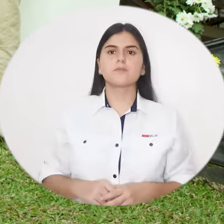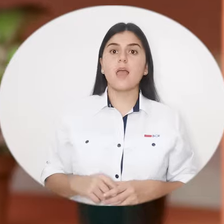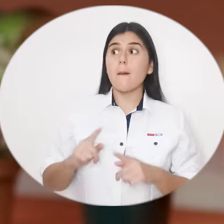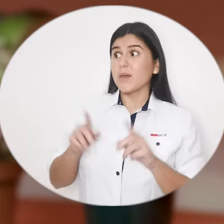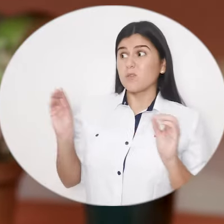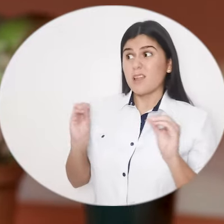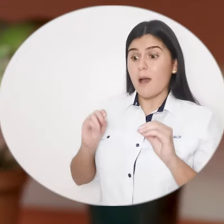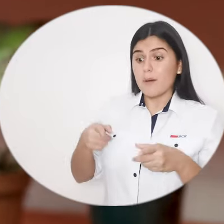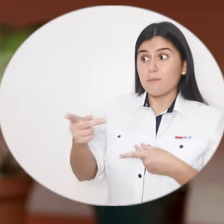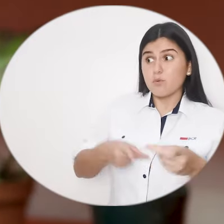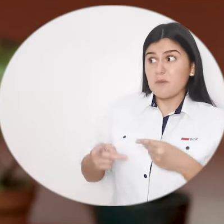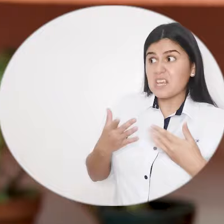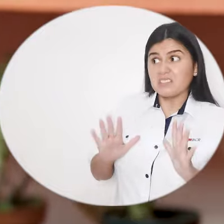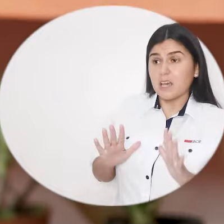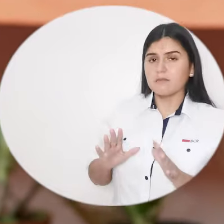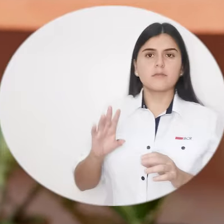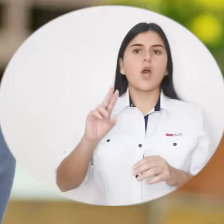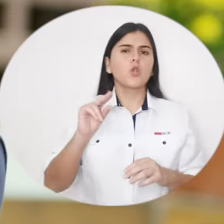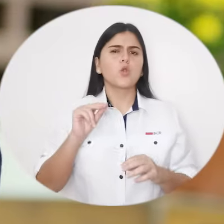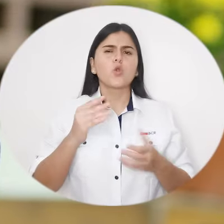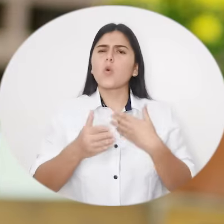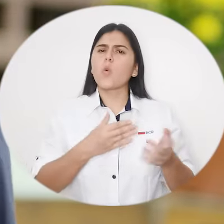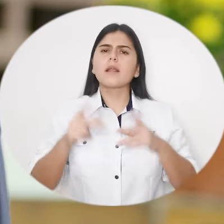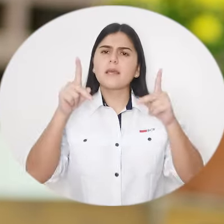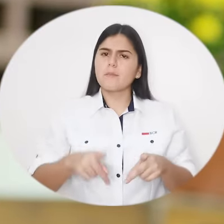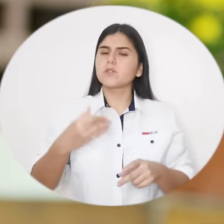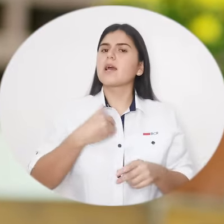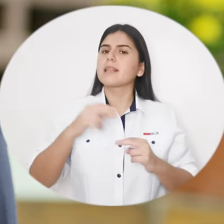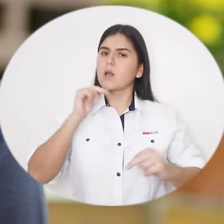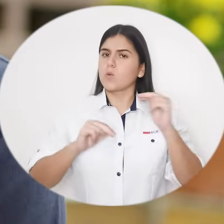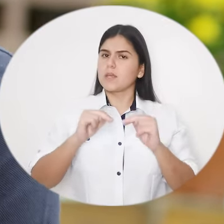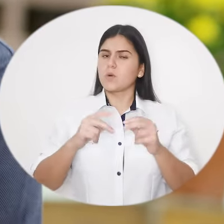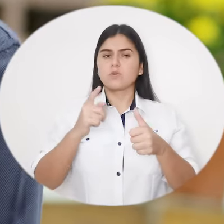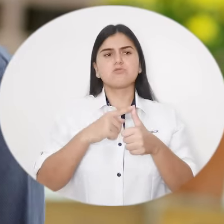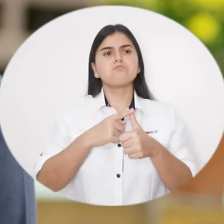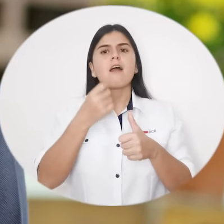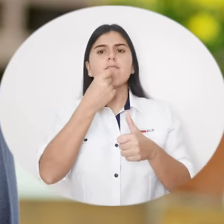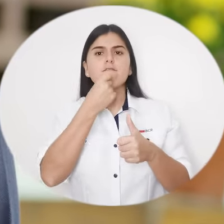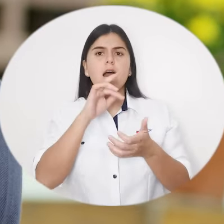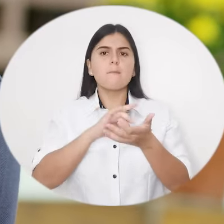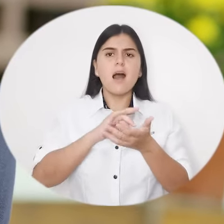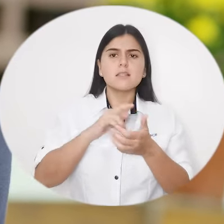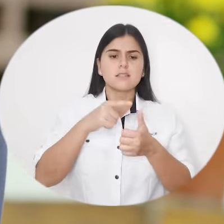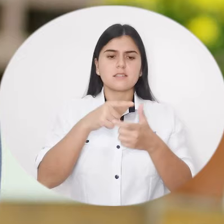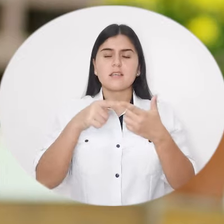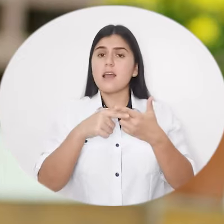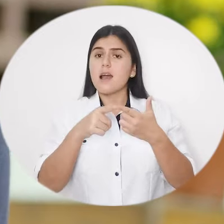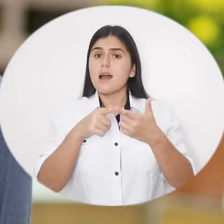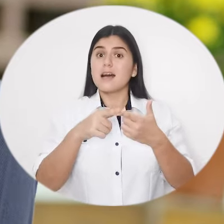amigo Rodolfo. Ah, ok, pero eso es solo para pulpes, ¿no? No, no. Es para toda persona que tenga un comercio.